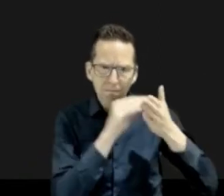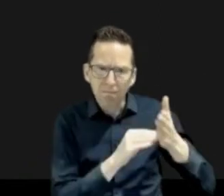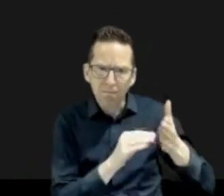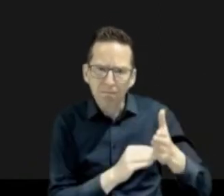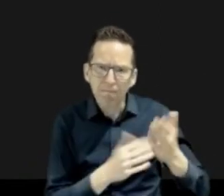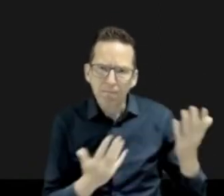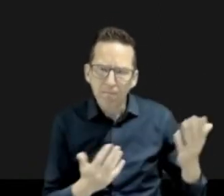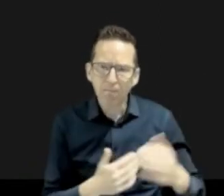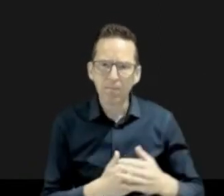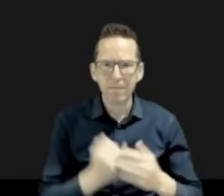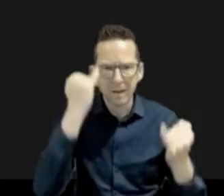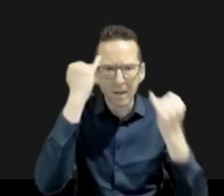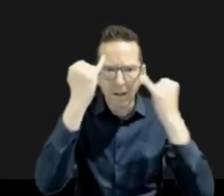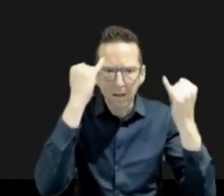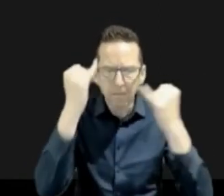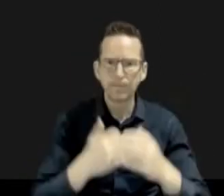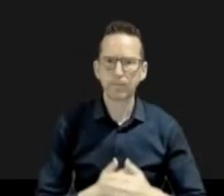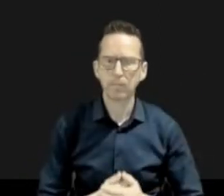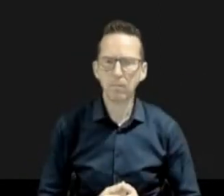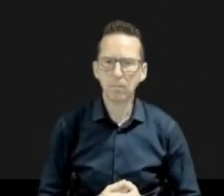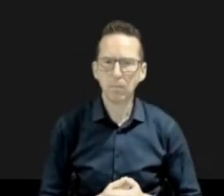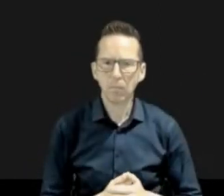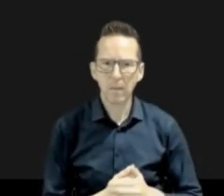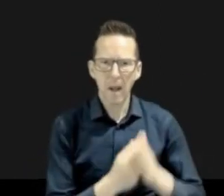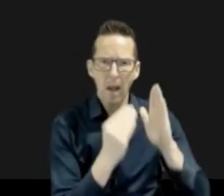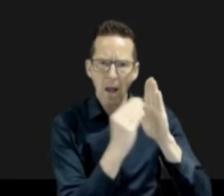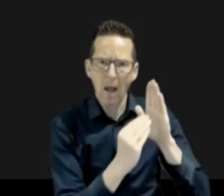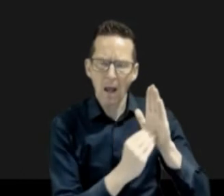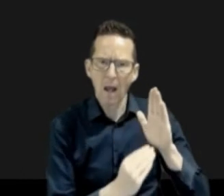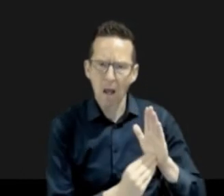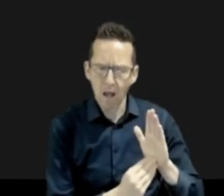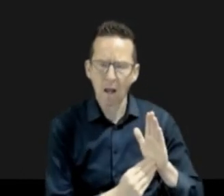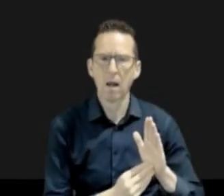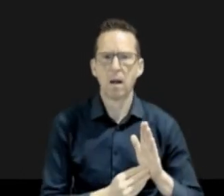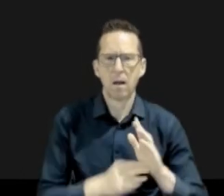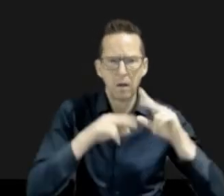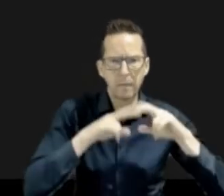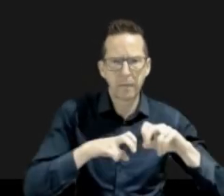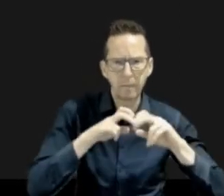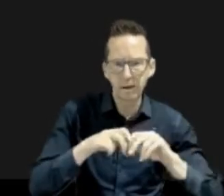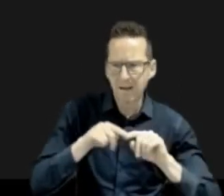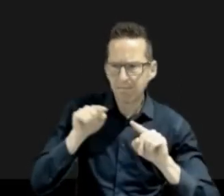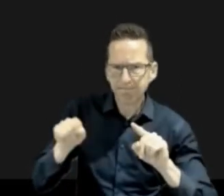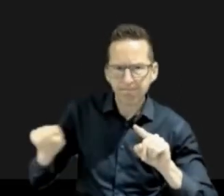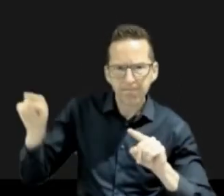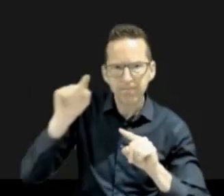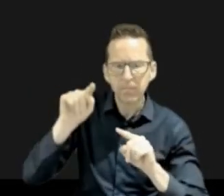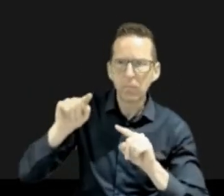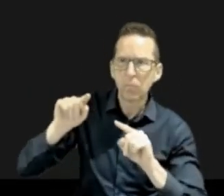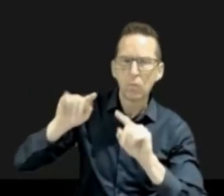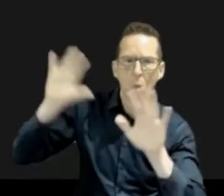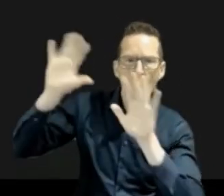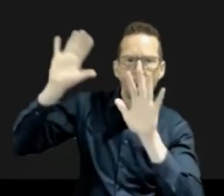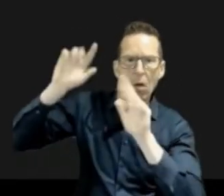nacionales y servicios meteorológicos e hidrológicos nacionales con una serie de temáticas como